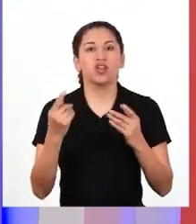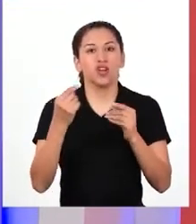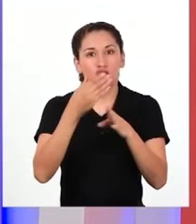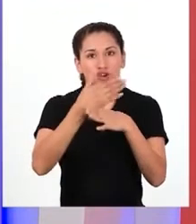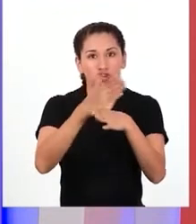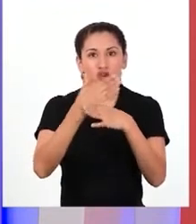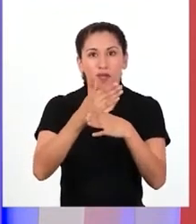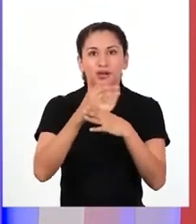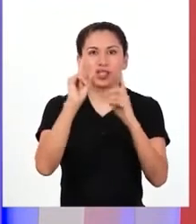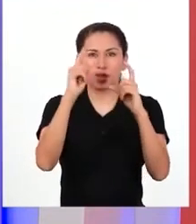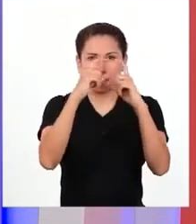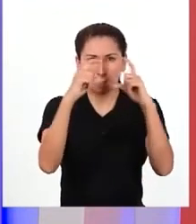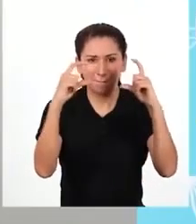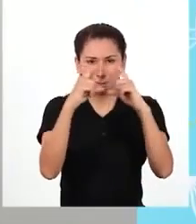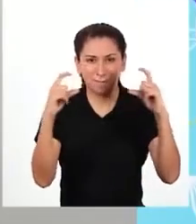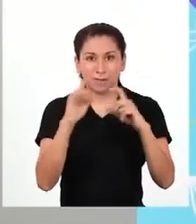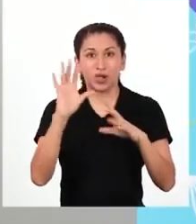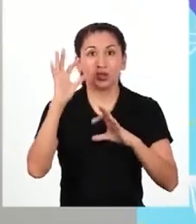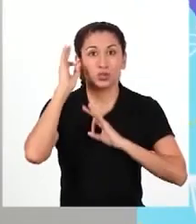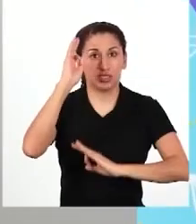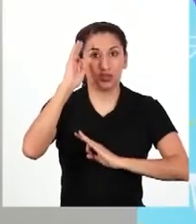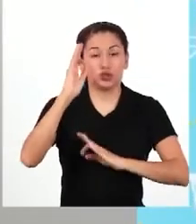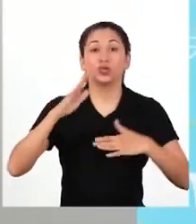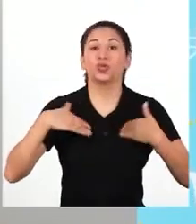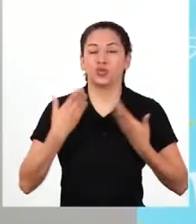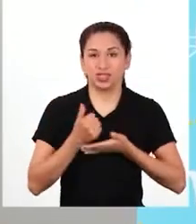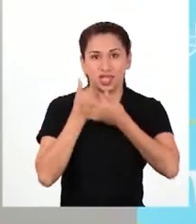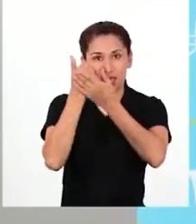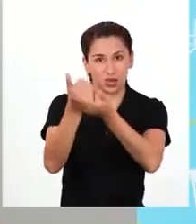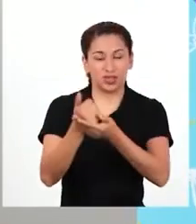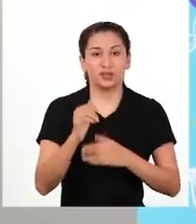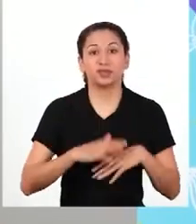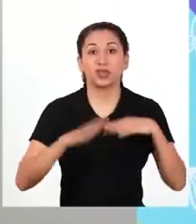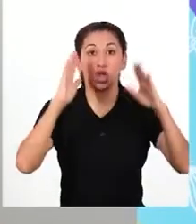así podemos guiarnos. Hola, soy